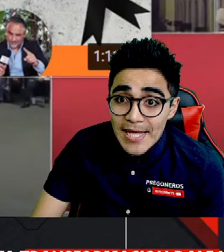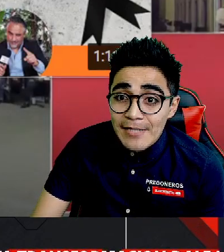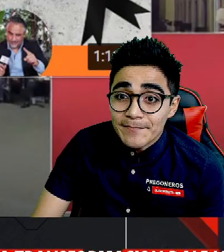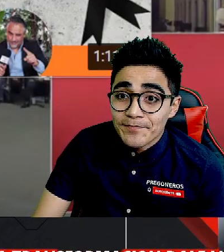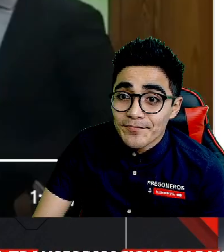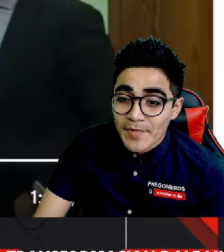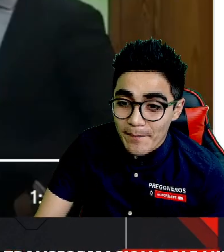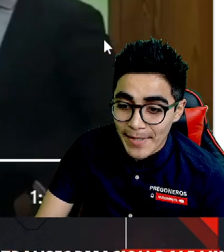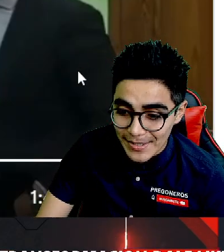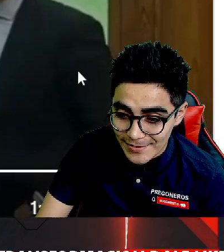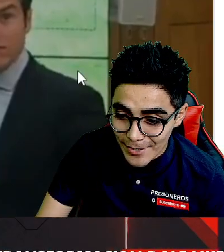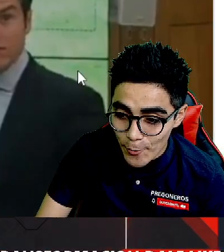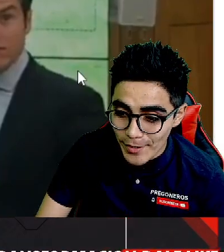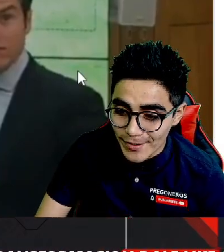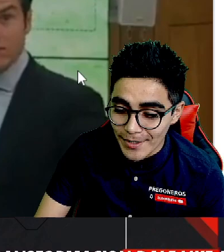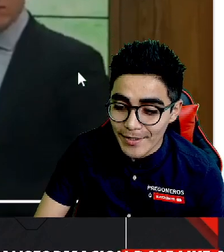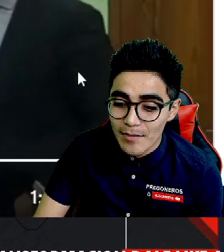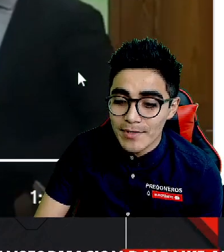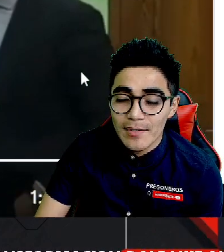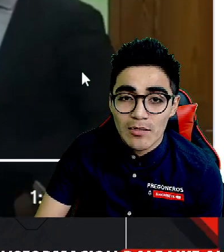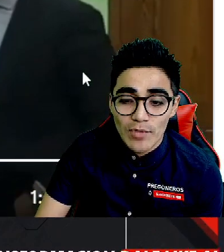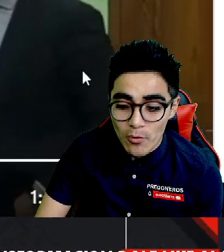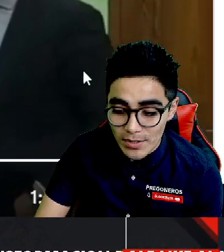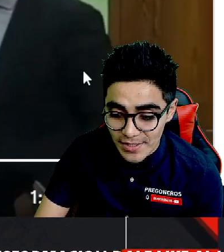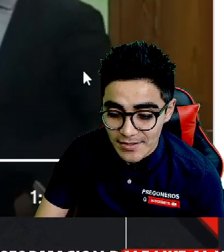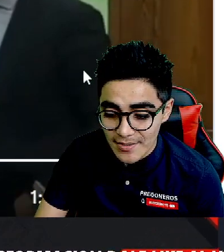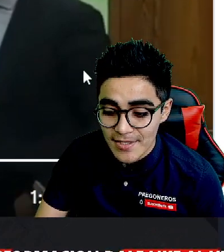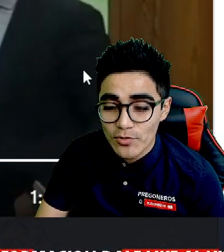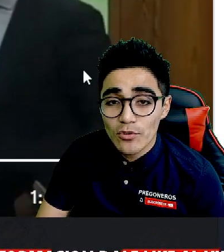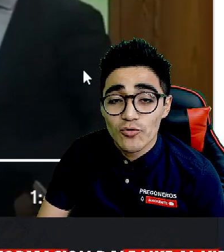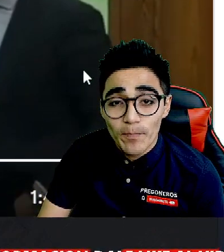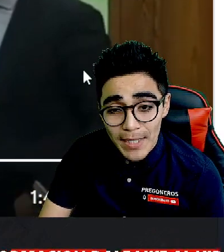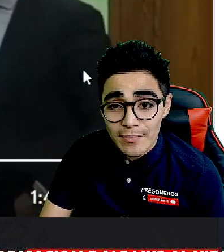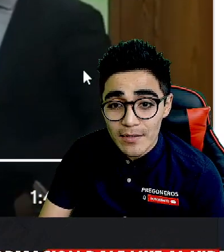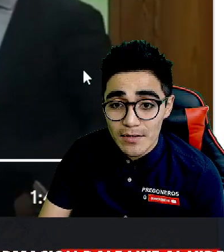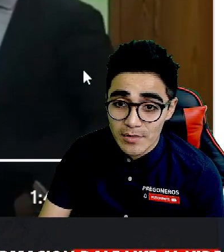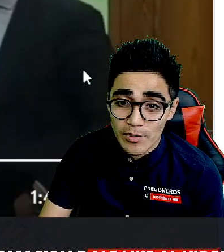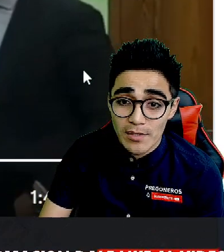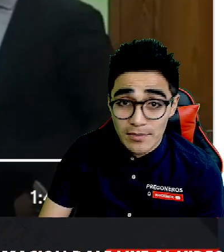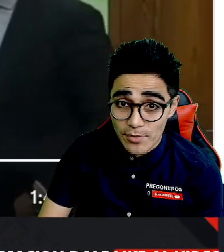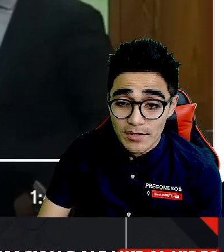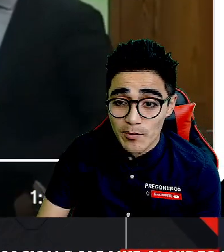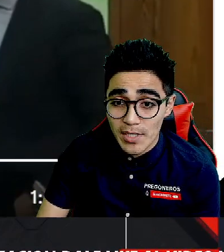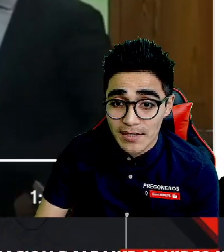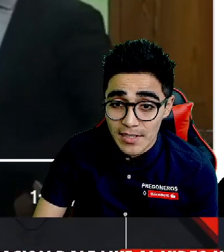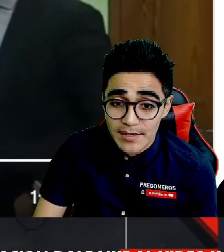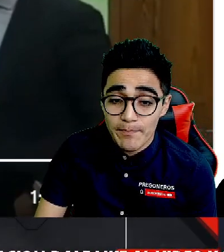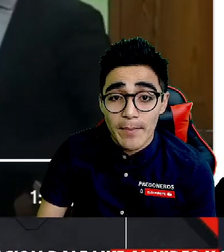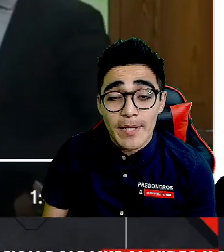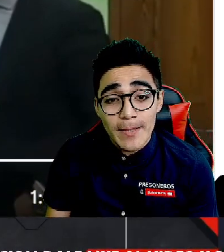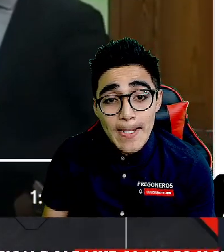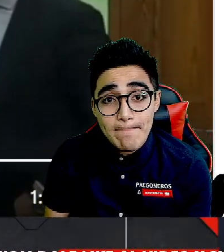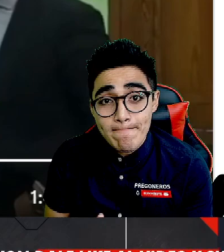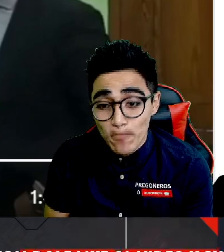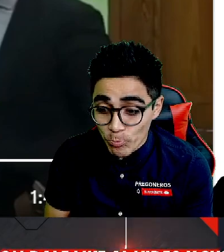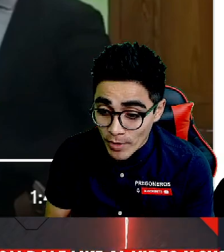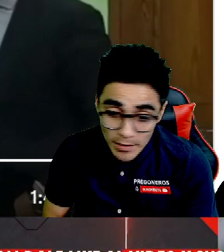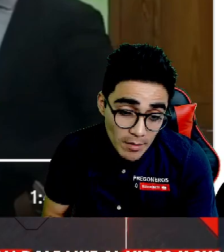Pues está, para que se den cuenta que realmente la Conagua sí está haciendo su parte y el señor Samuel García